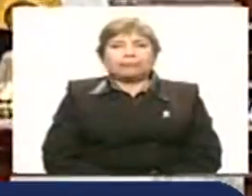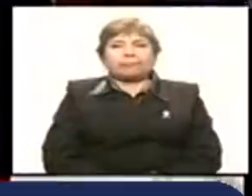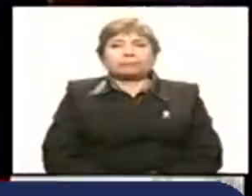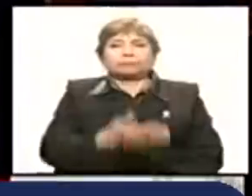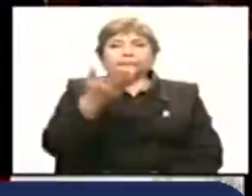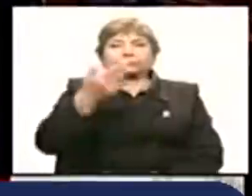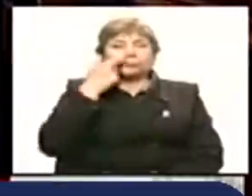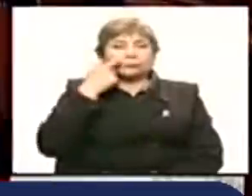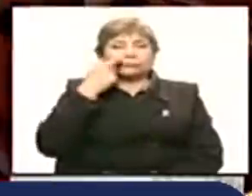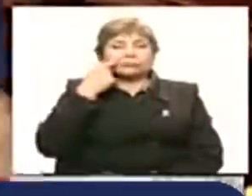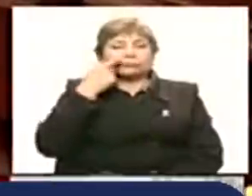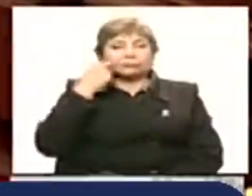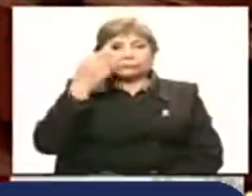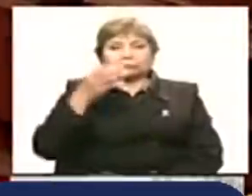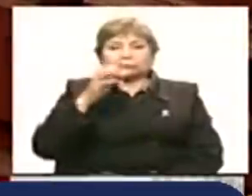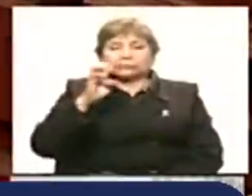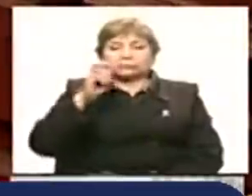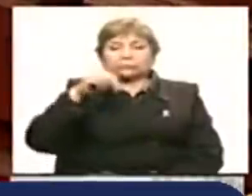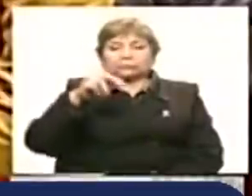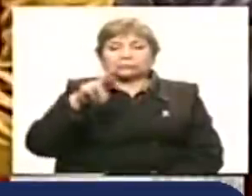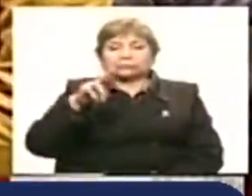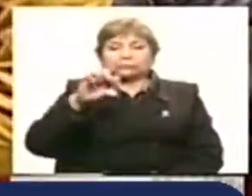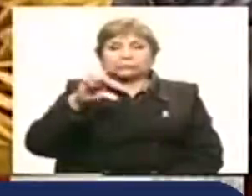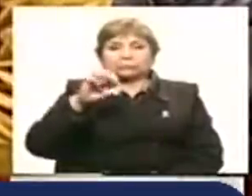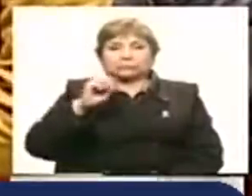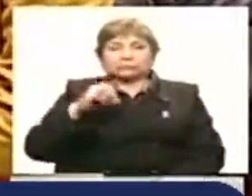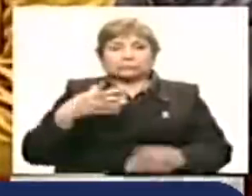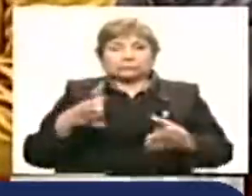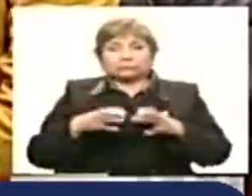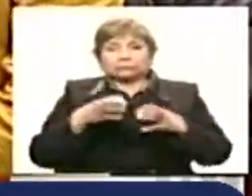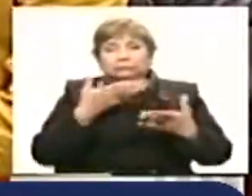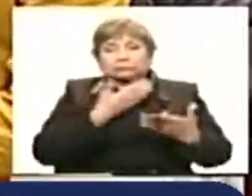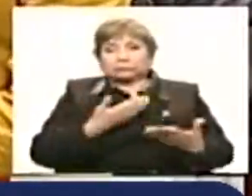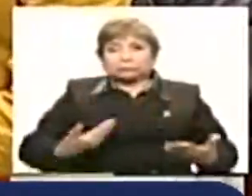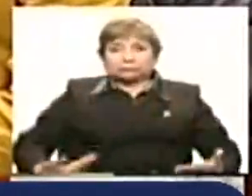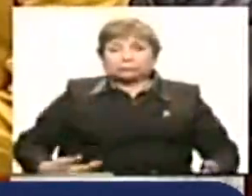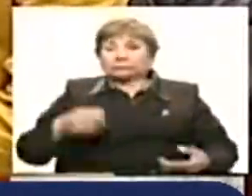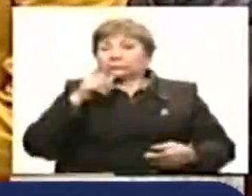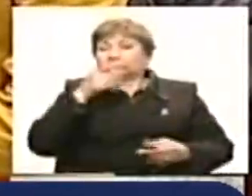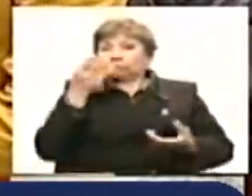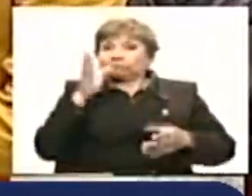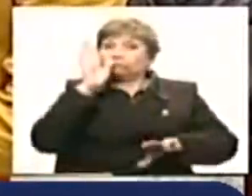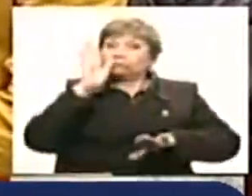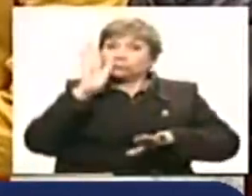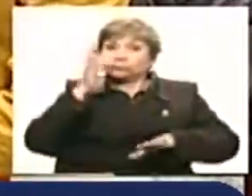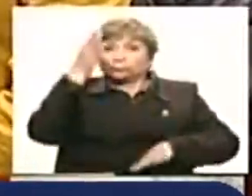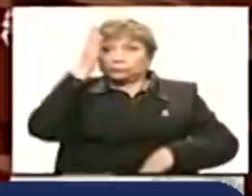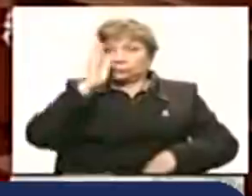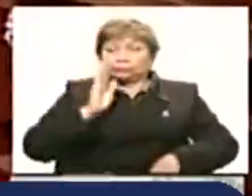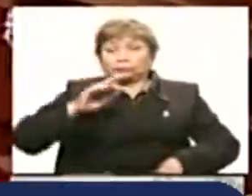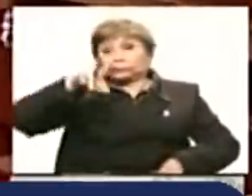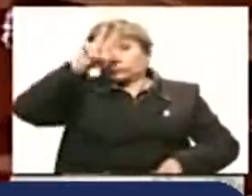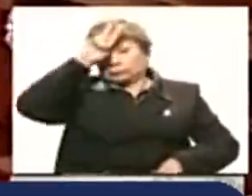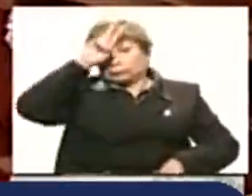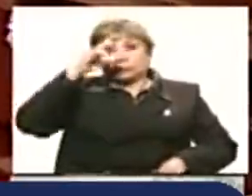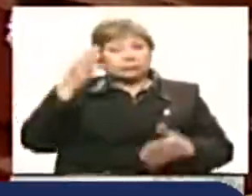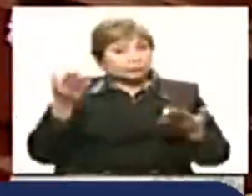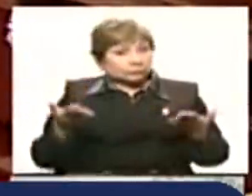la Biblia, mano derecha levantada. Enrique Juan Pujada, ¿jura usted por Dios y por la